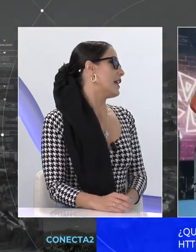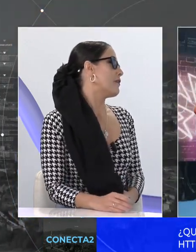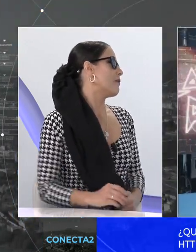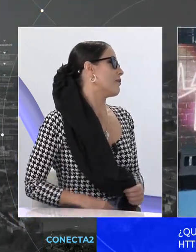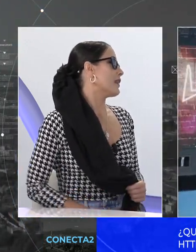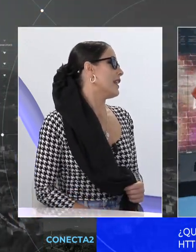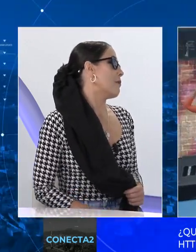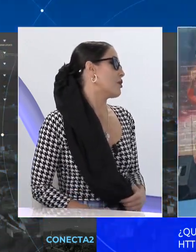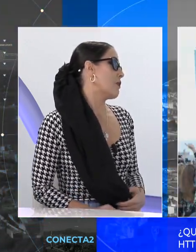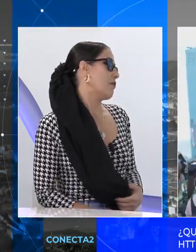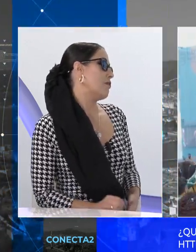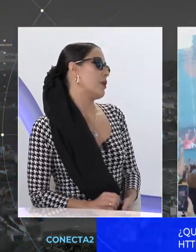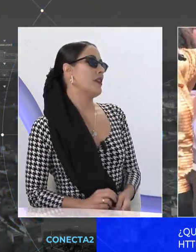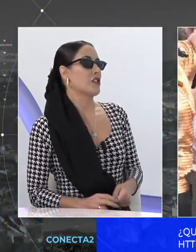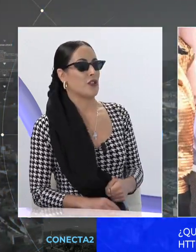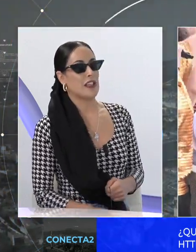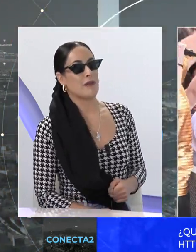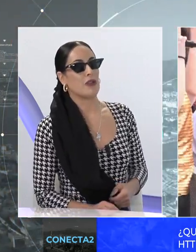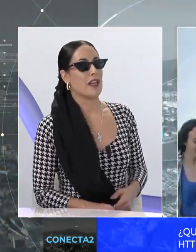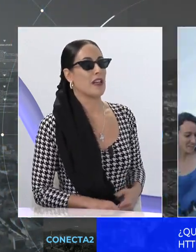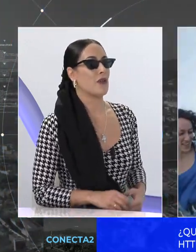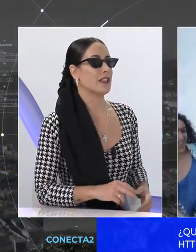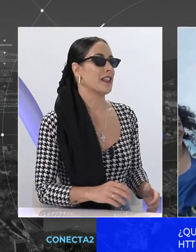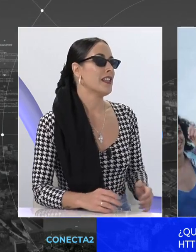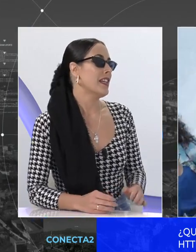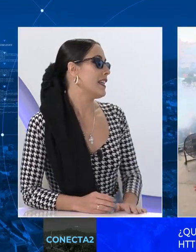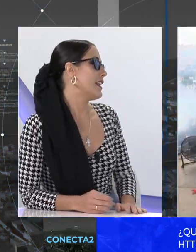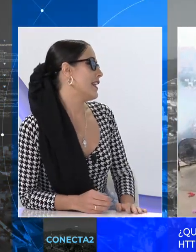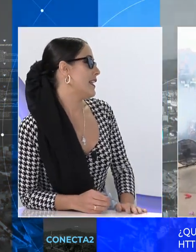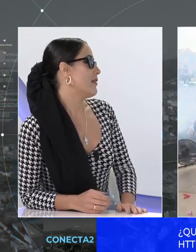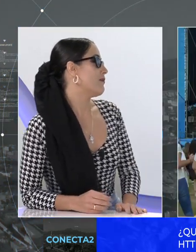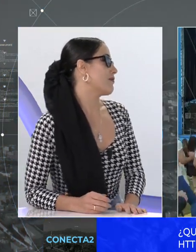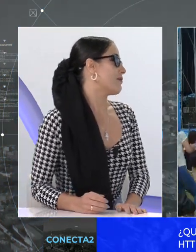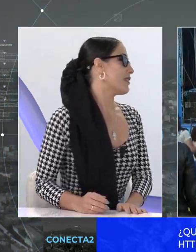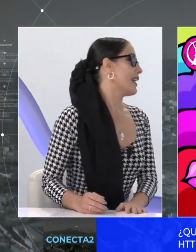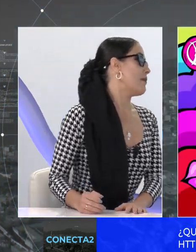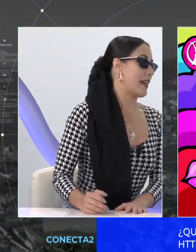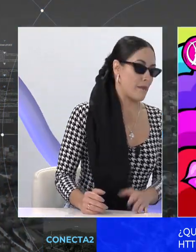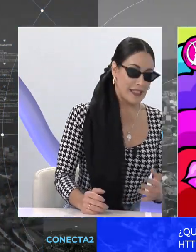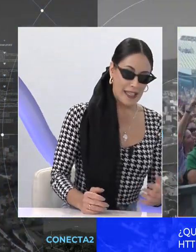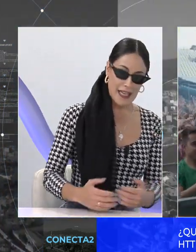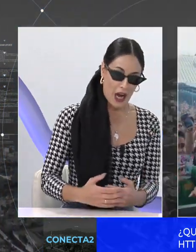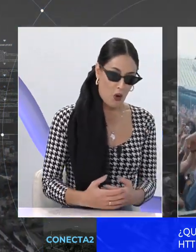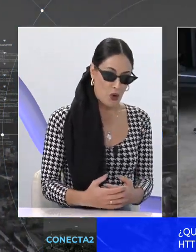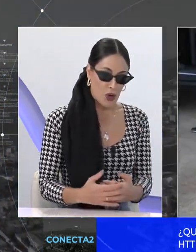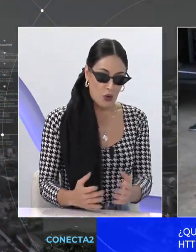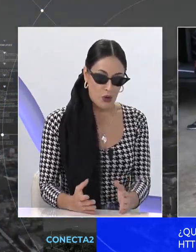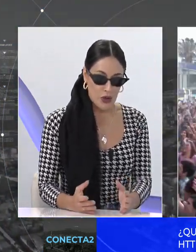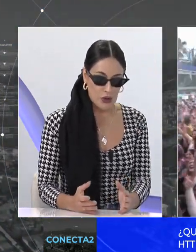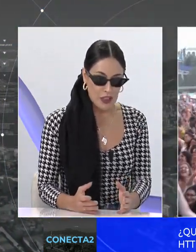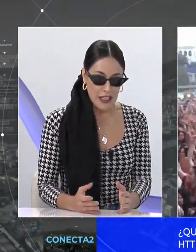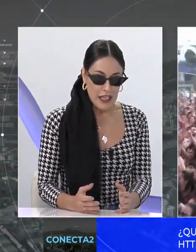e y les puse un poco eso no que me tuvieran en cuenta y y para mí sería un